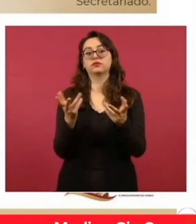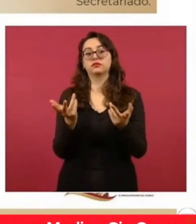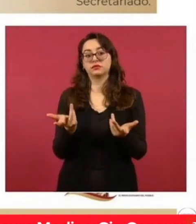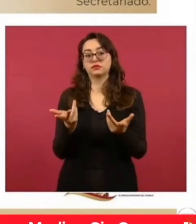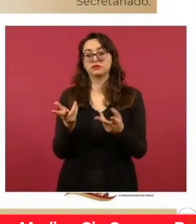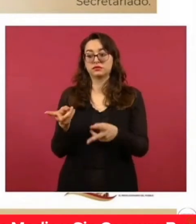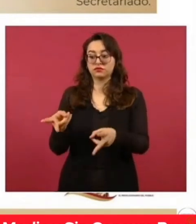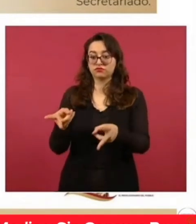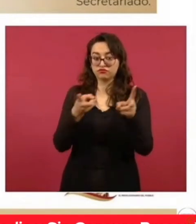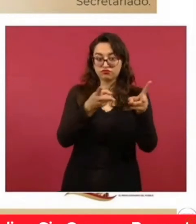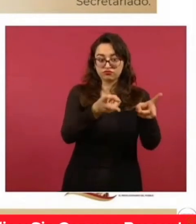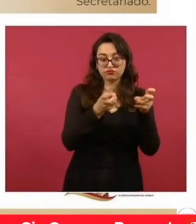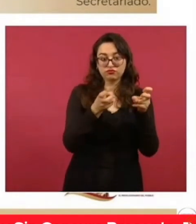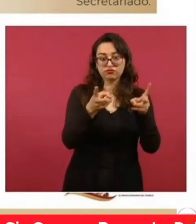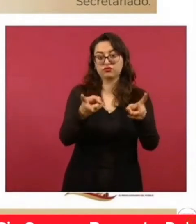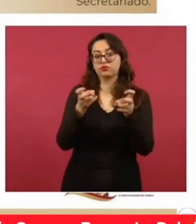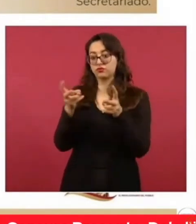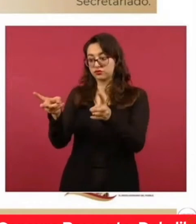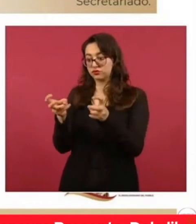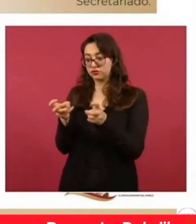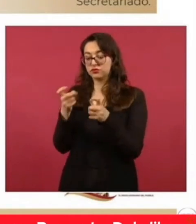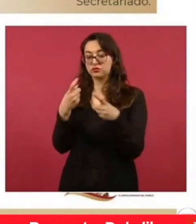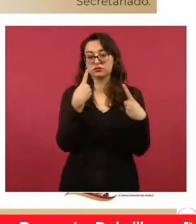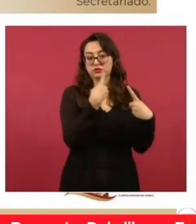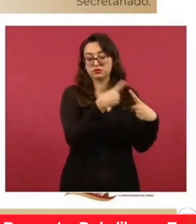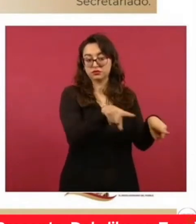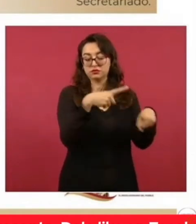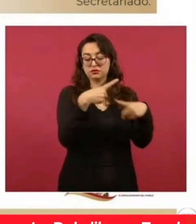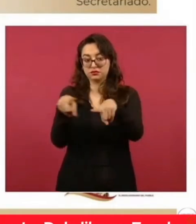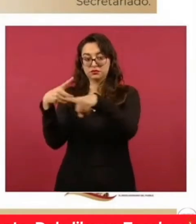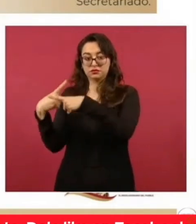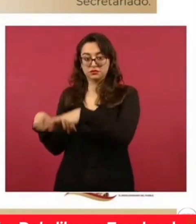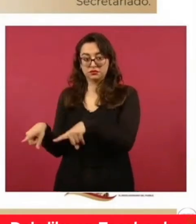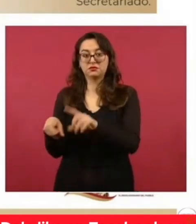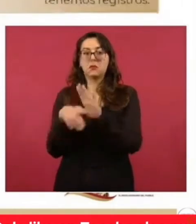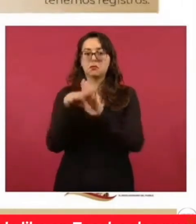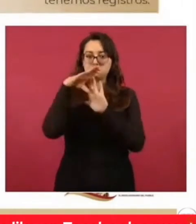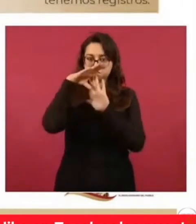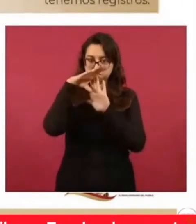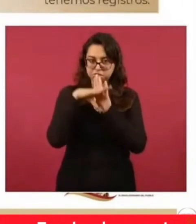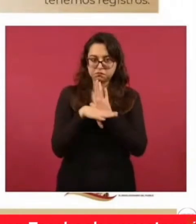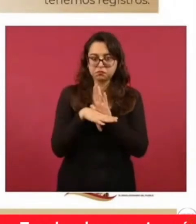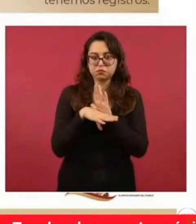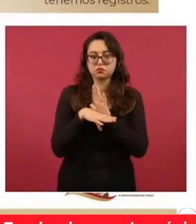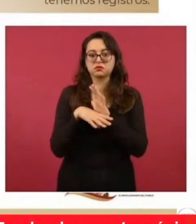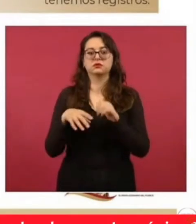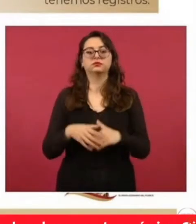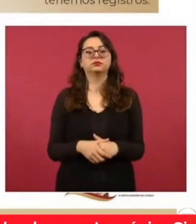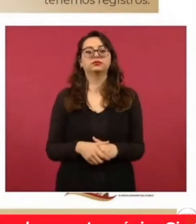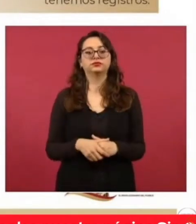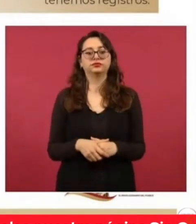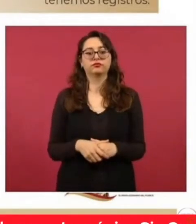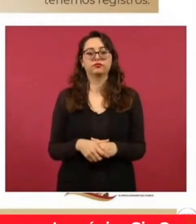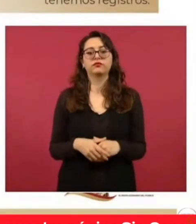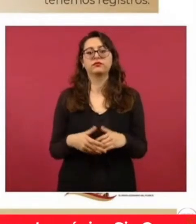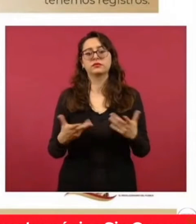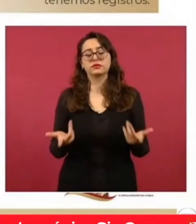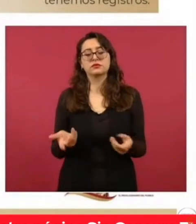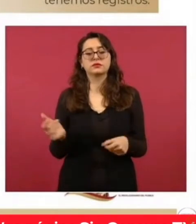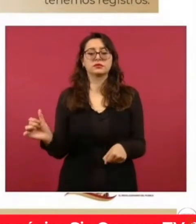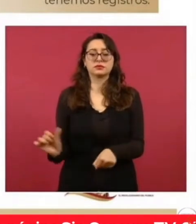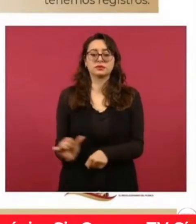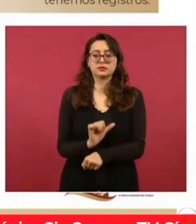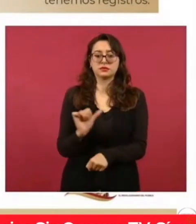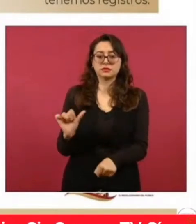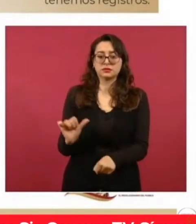vienen los tipos de robo en la Gráfica el robo de vehículo automotor presidente con todo lo que se hace